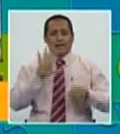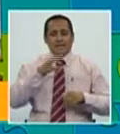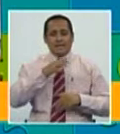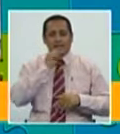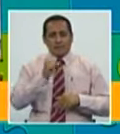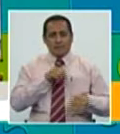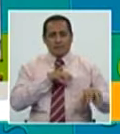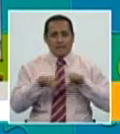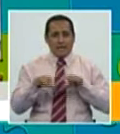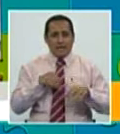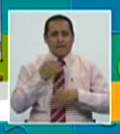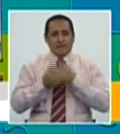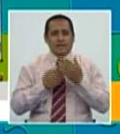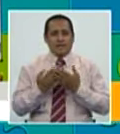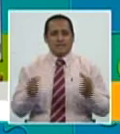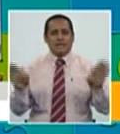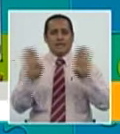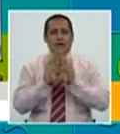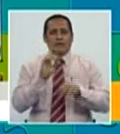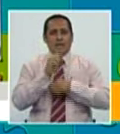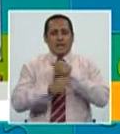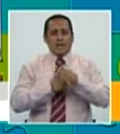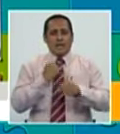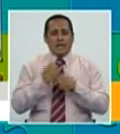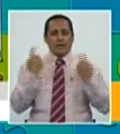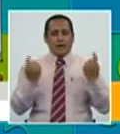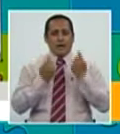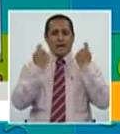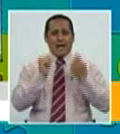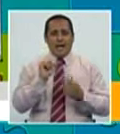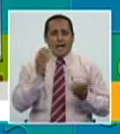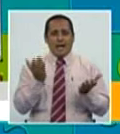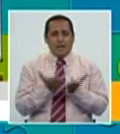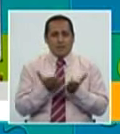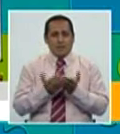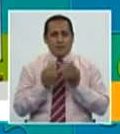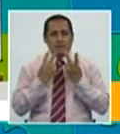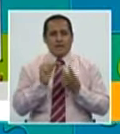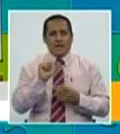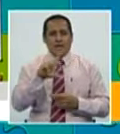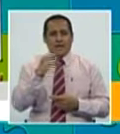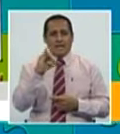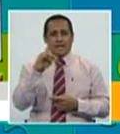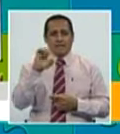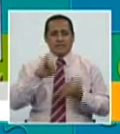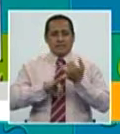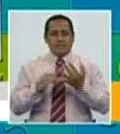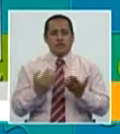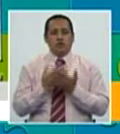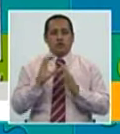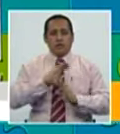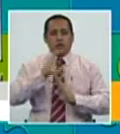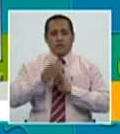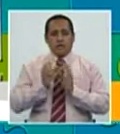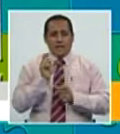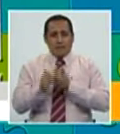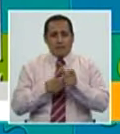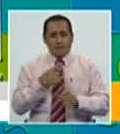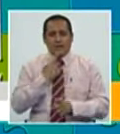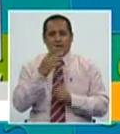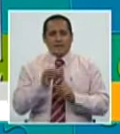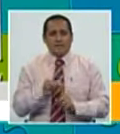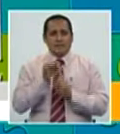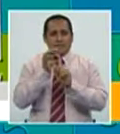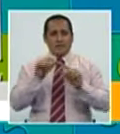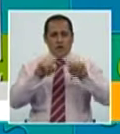El 15 de diciembre se llevará a cabo la clausura del año académico del CEDPRO Alcides Salomón Zorrilla, del CONADIS. Los egresados